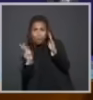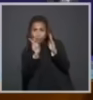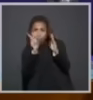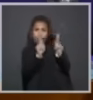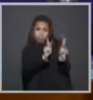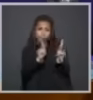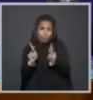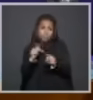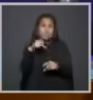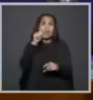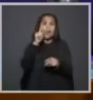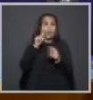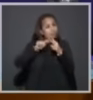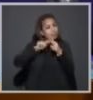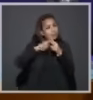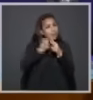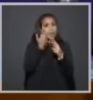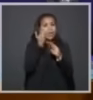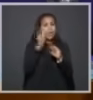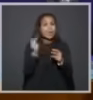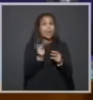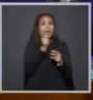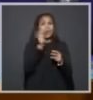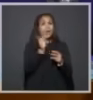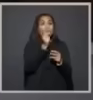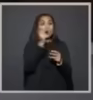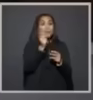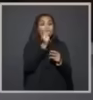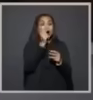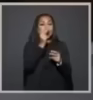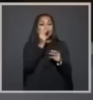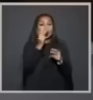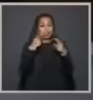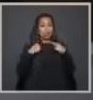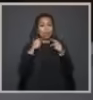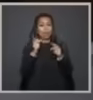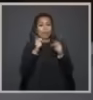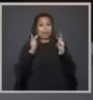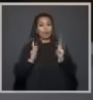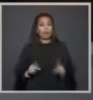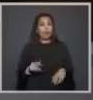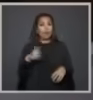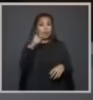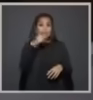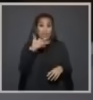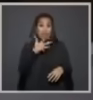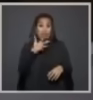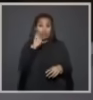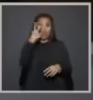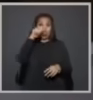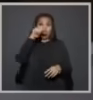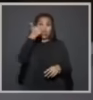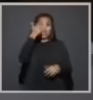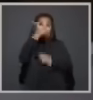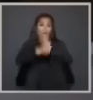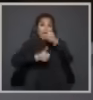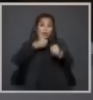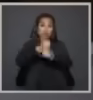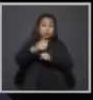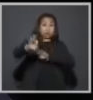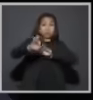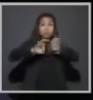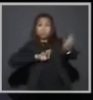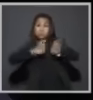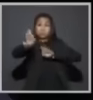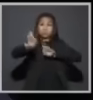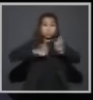propuestas. Más de 12 años en búsqueda de este puesto tan importante, tú has dicho muy abiertamente que la